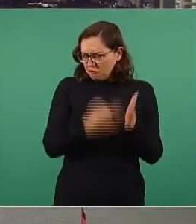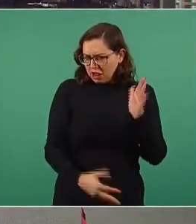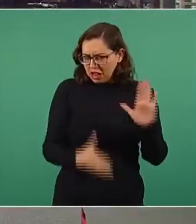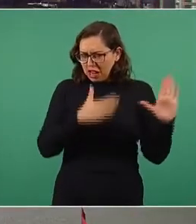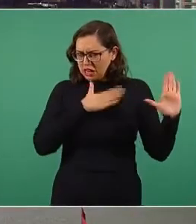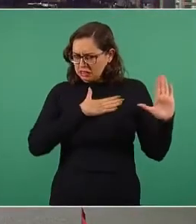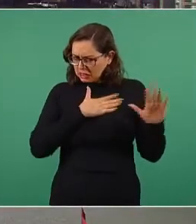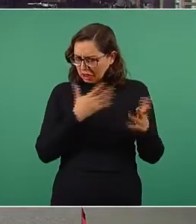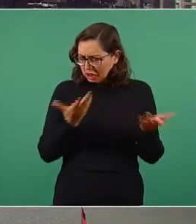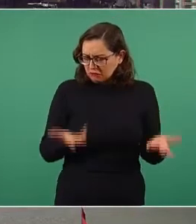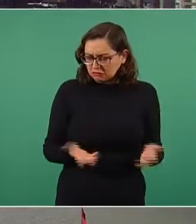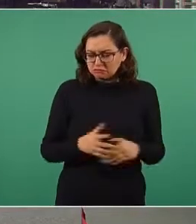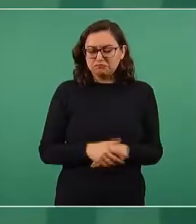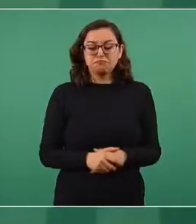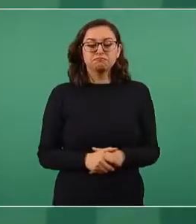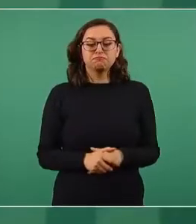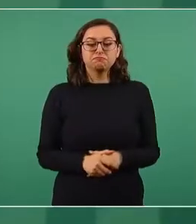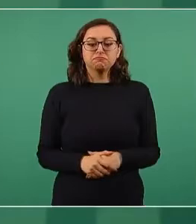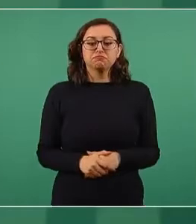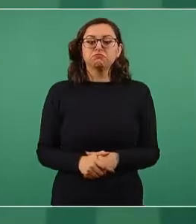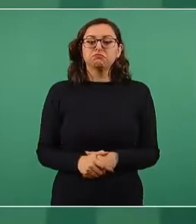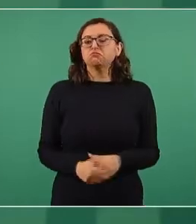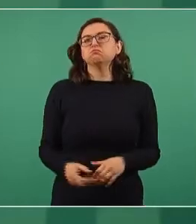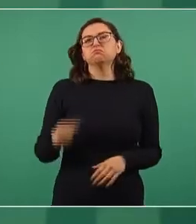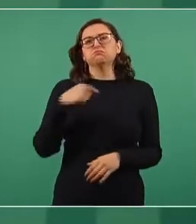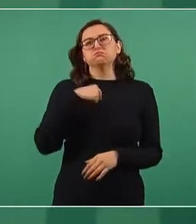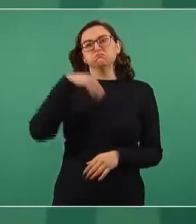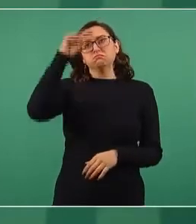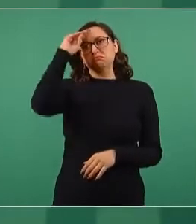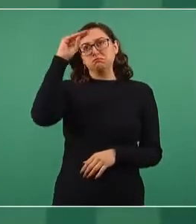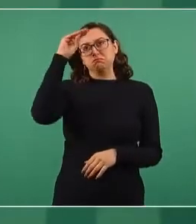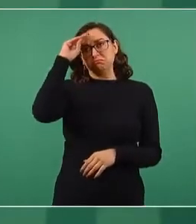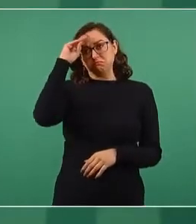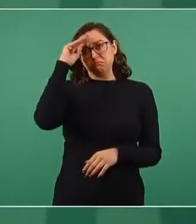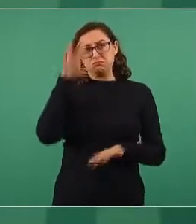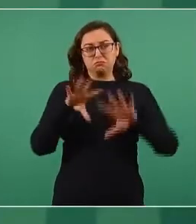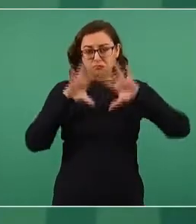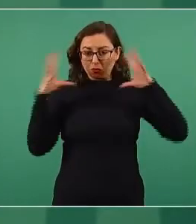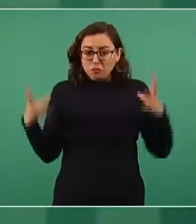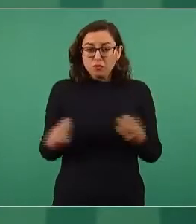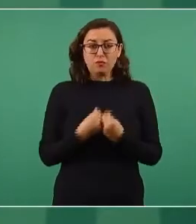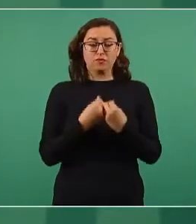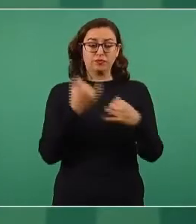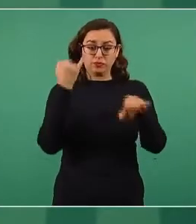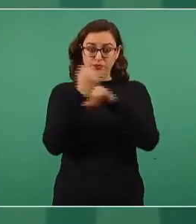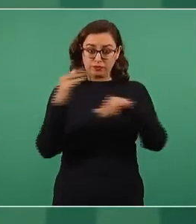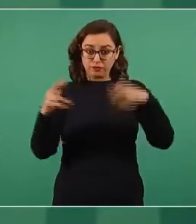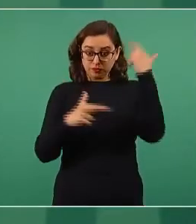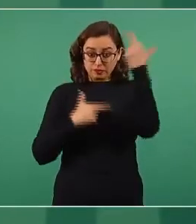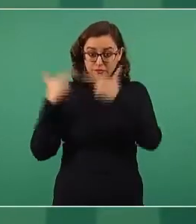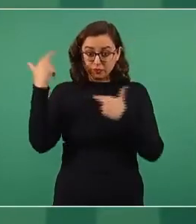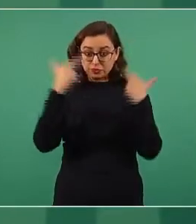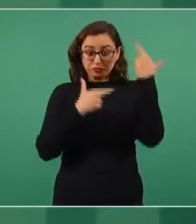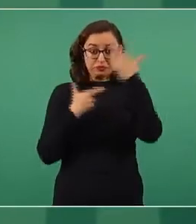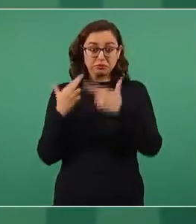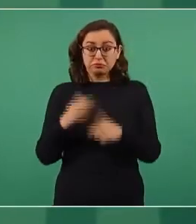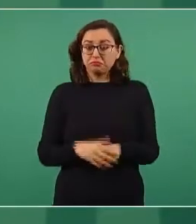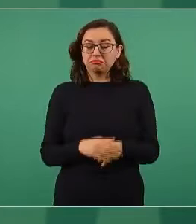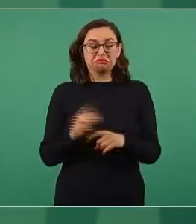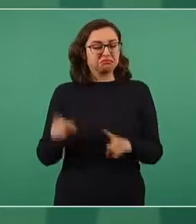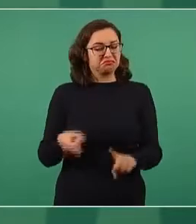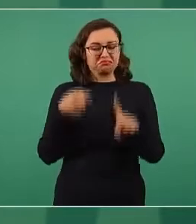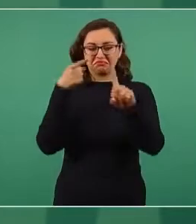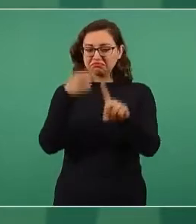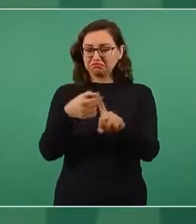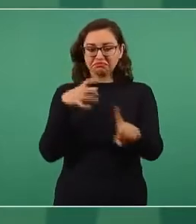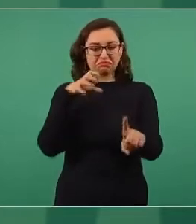Pues yo diría que si lo vemos de manera conjunta, la revisión de los datos, pues no se ha logrado en lo que